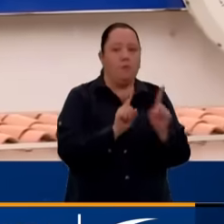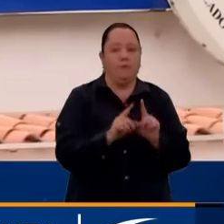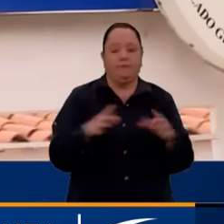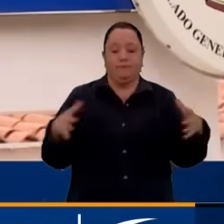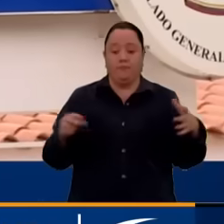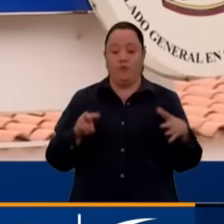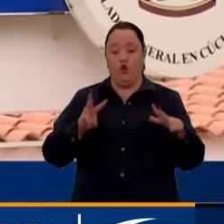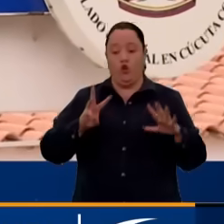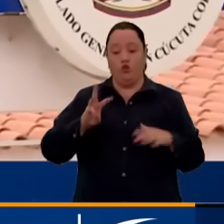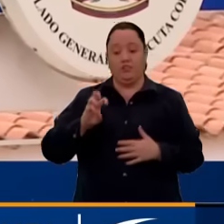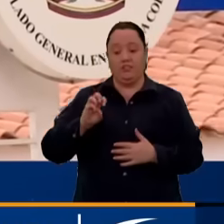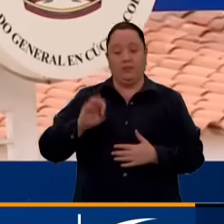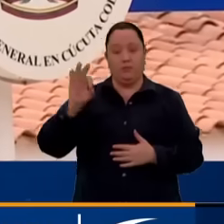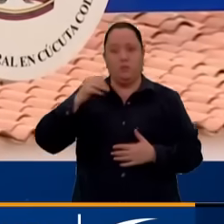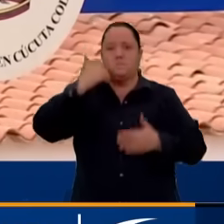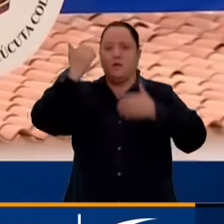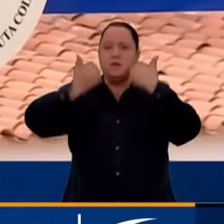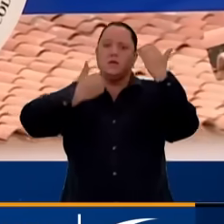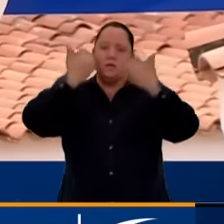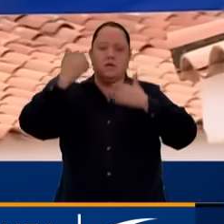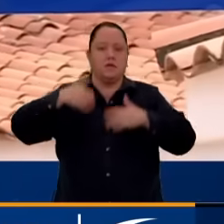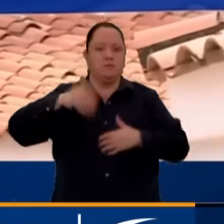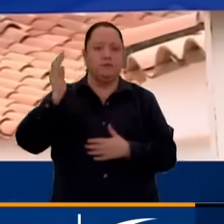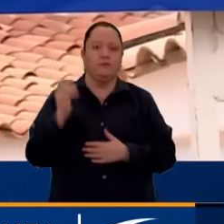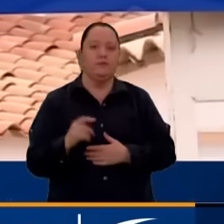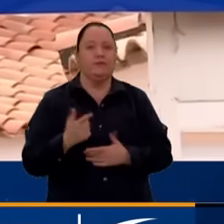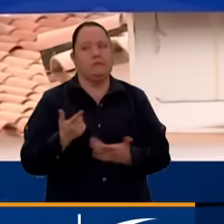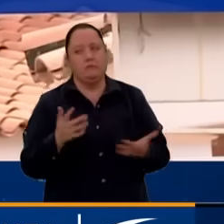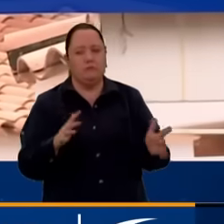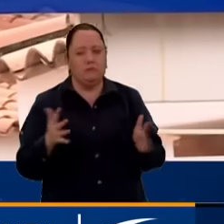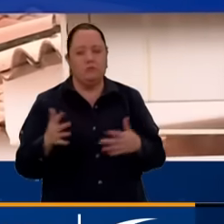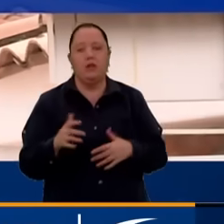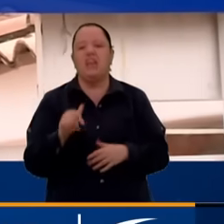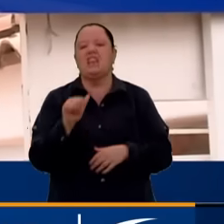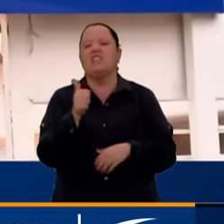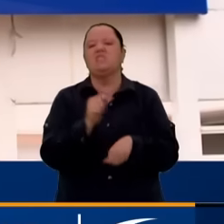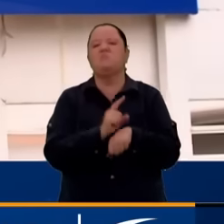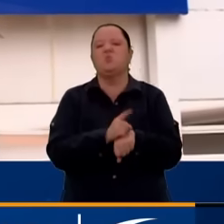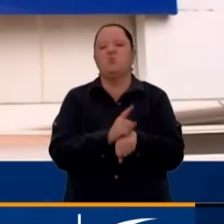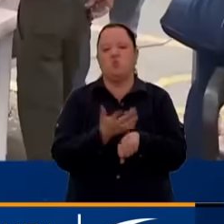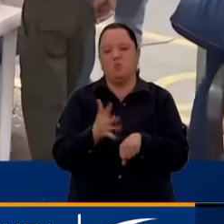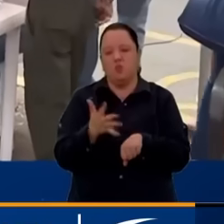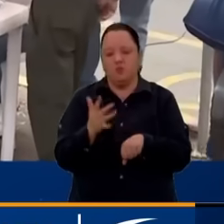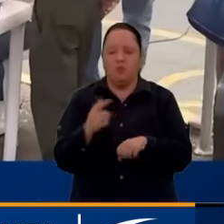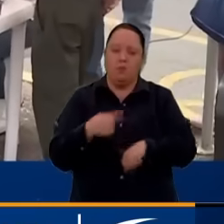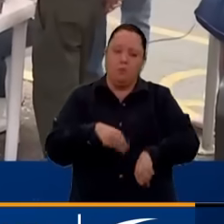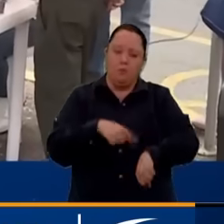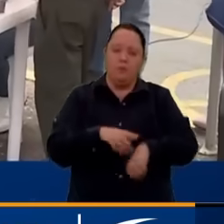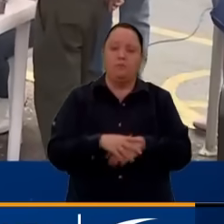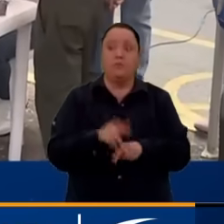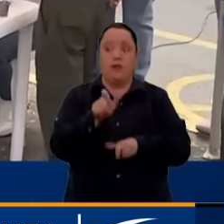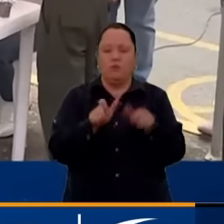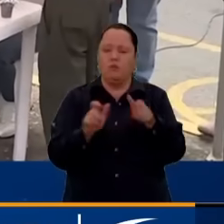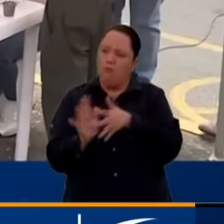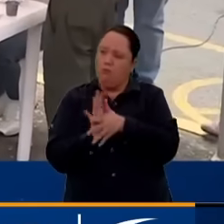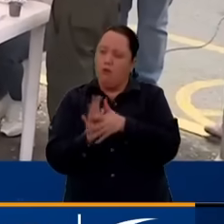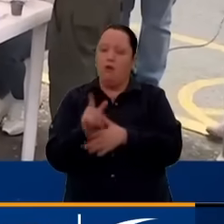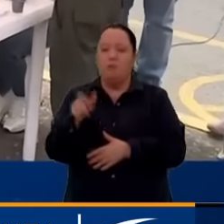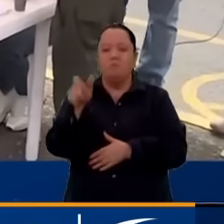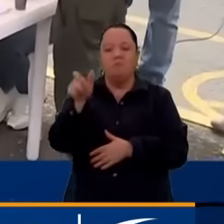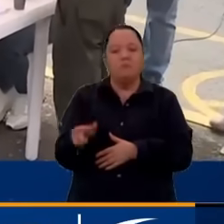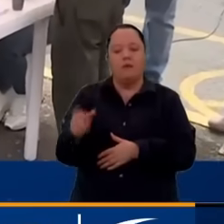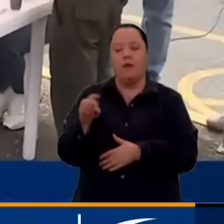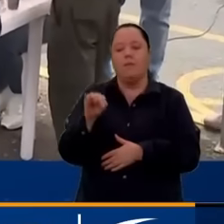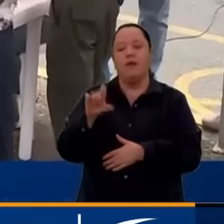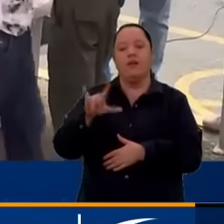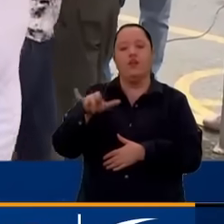son personas mayores. Y hay que destacar que se demoran un promedio de 10 minutos. Encontramos también historias. Entre ellas está la de